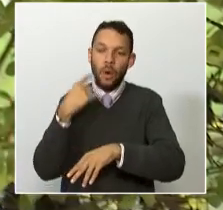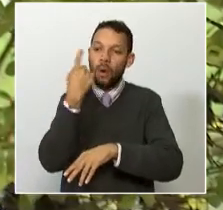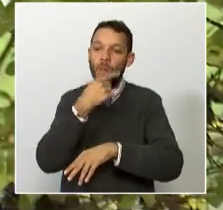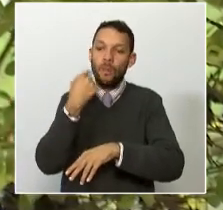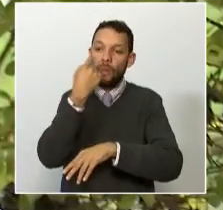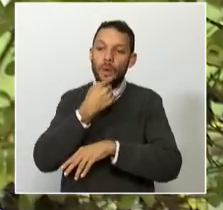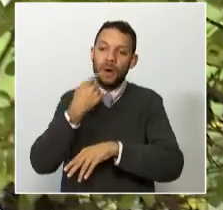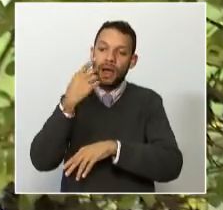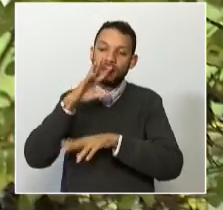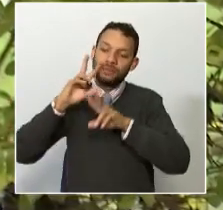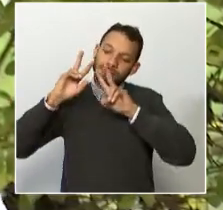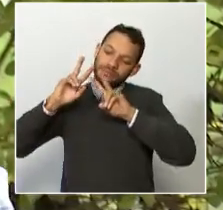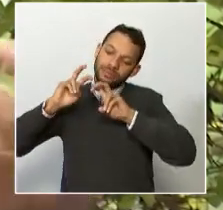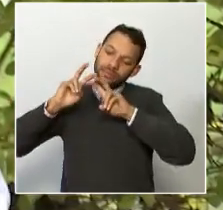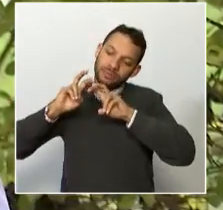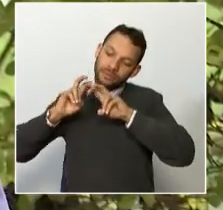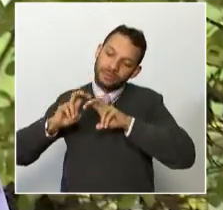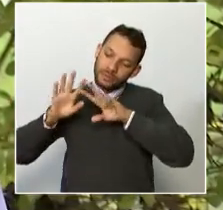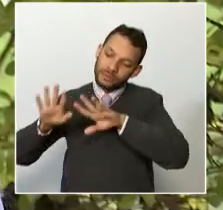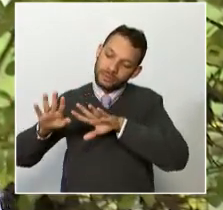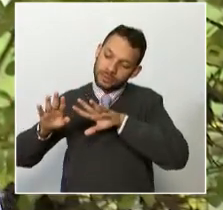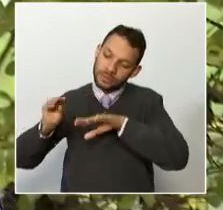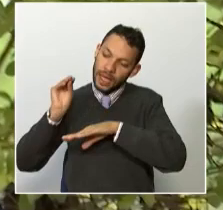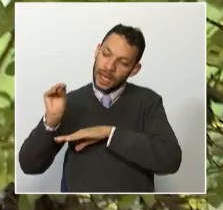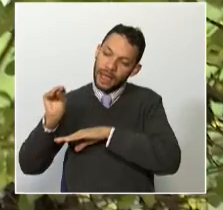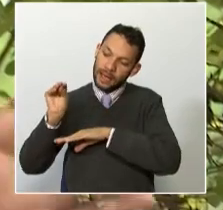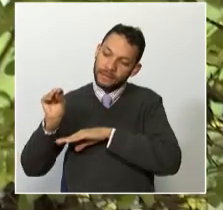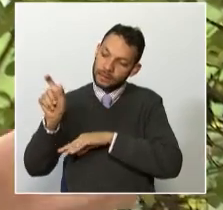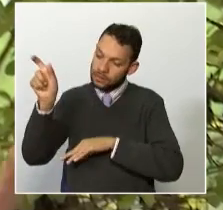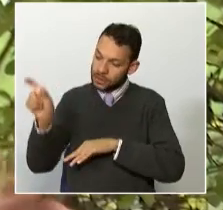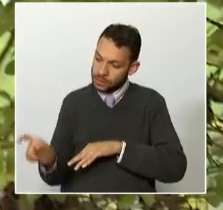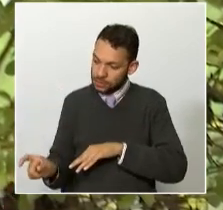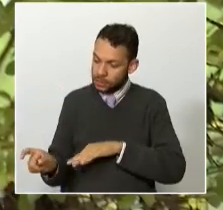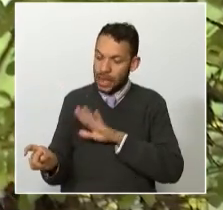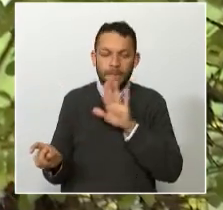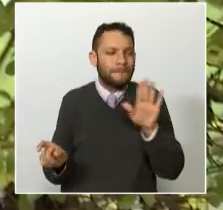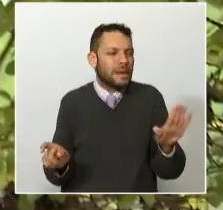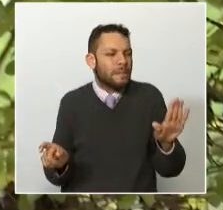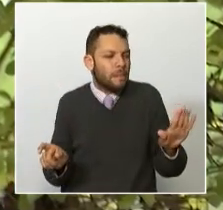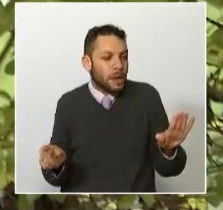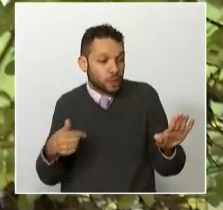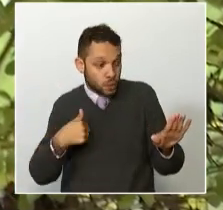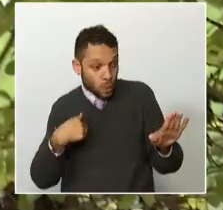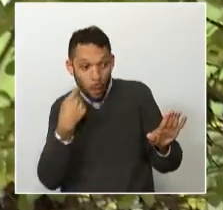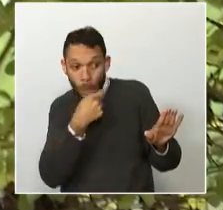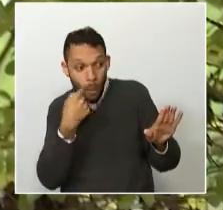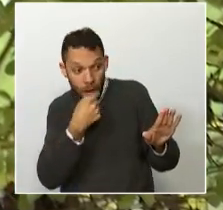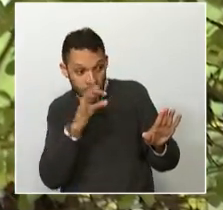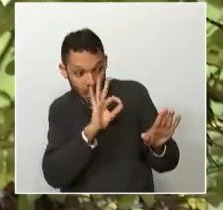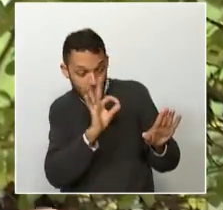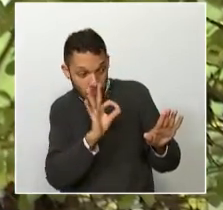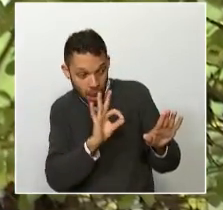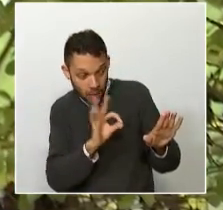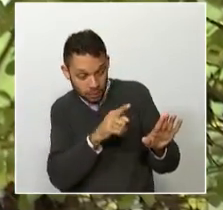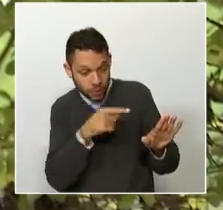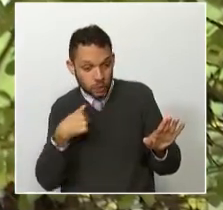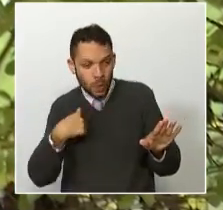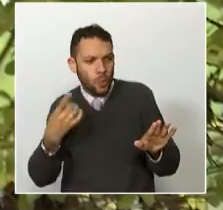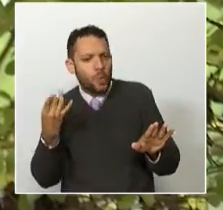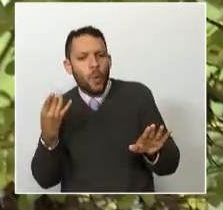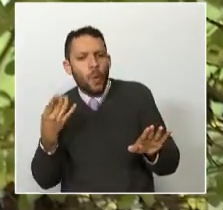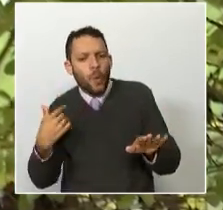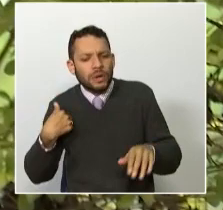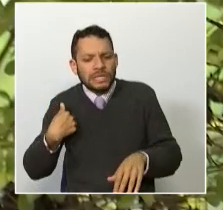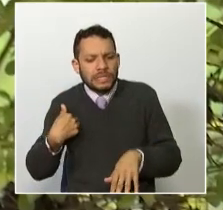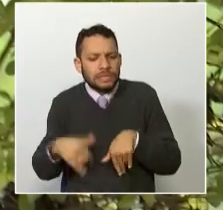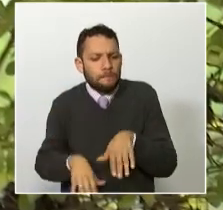está en la sala de espera, los llama un odontólogo y el paciente dice, no, no, no, es que yo no vengo para odontología, es que yo vengo por un dolor